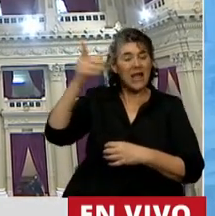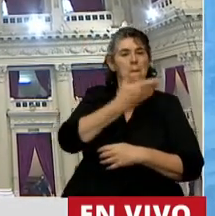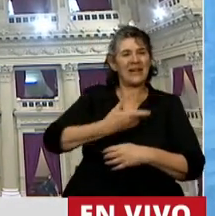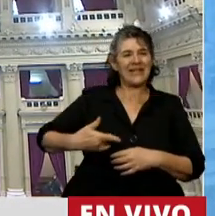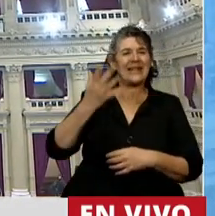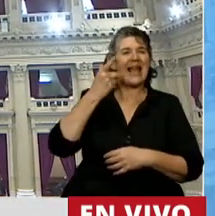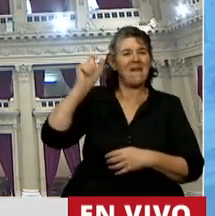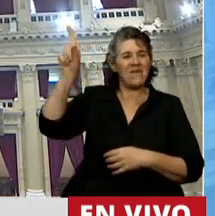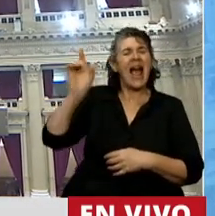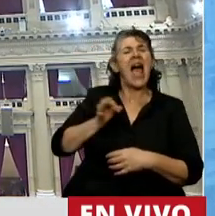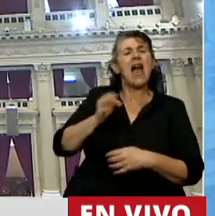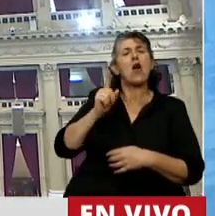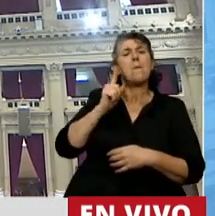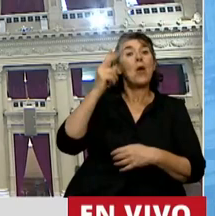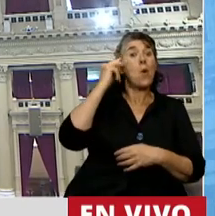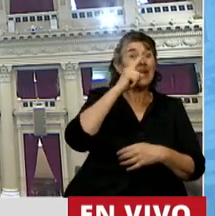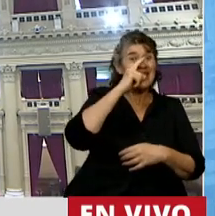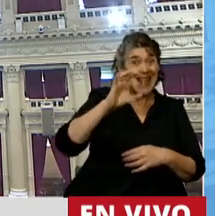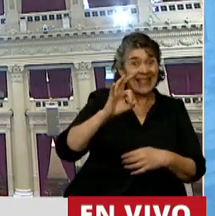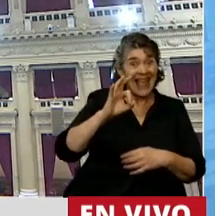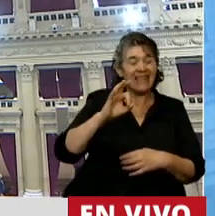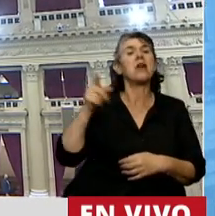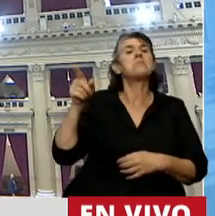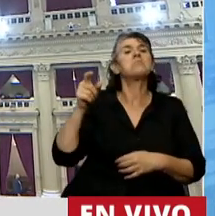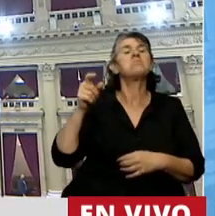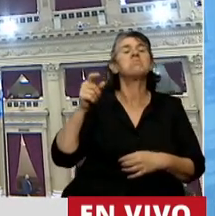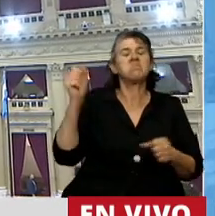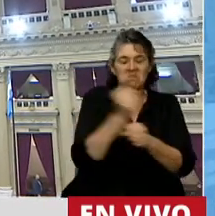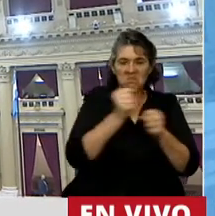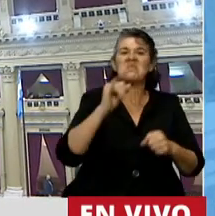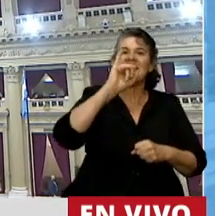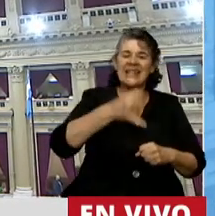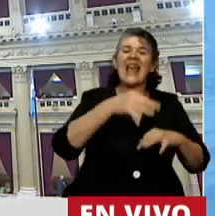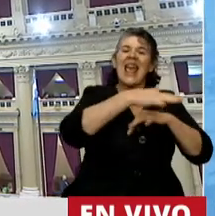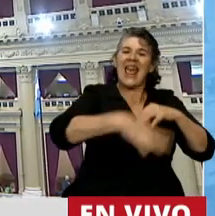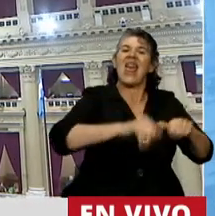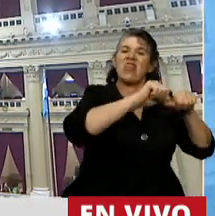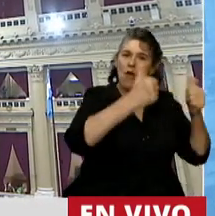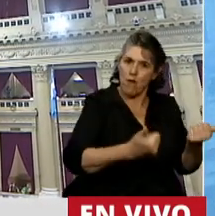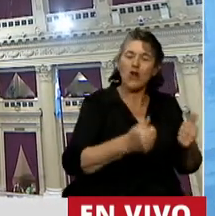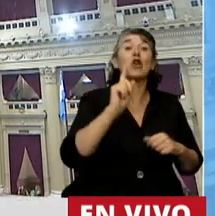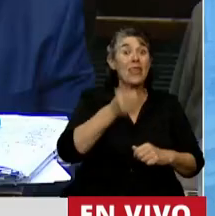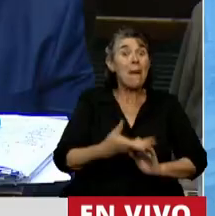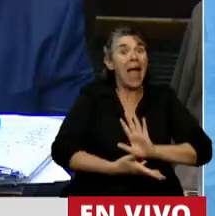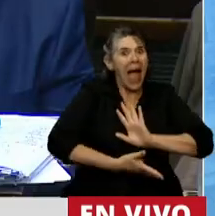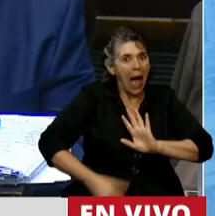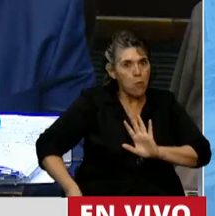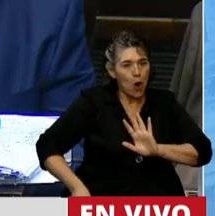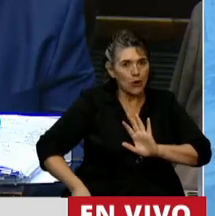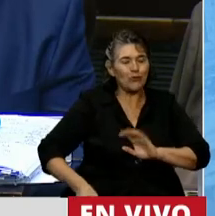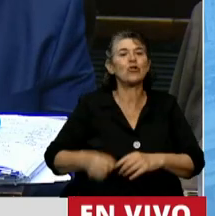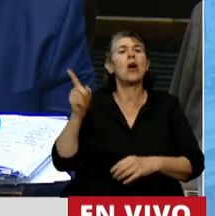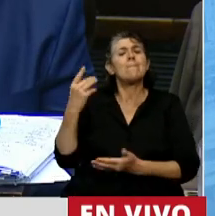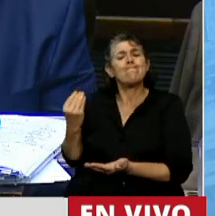francés que en los años 70 legalizó el divorcio y el aborto. En esos años asumía Juan